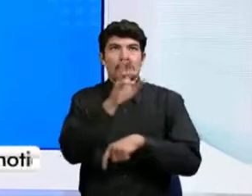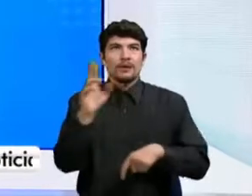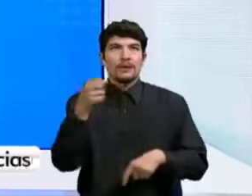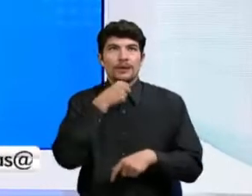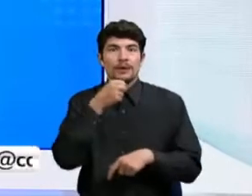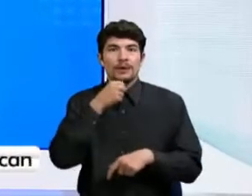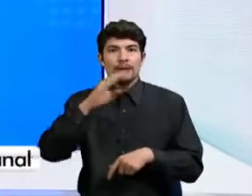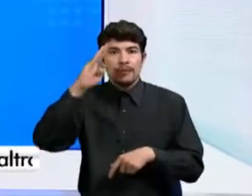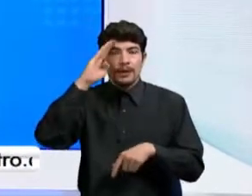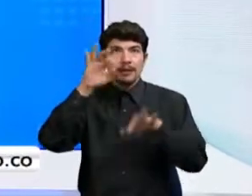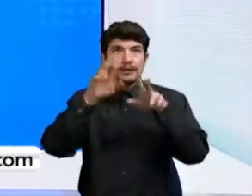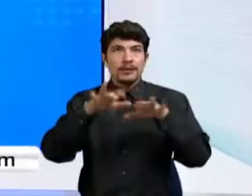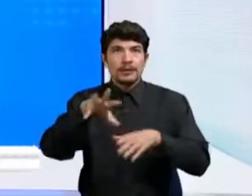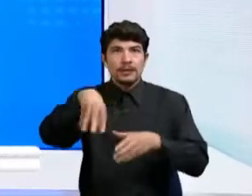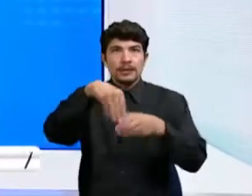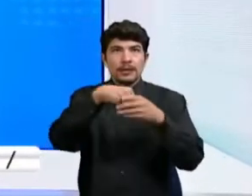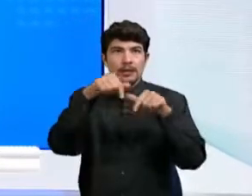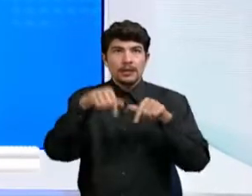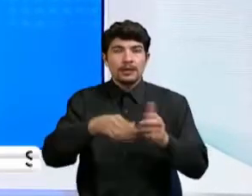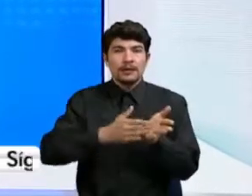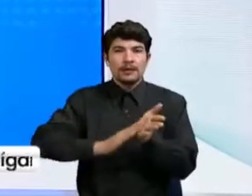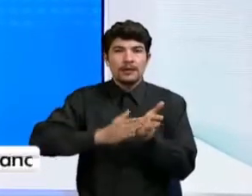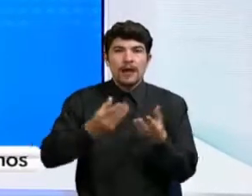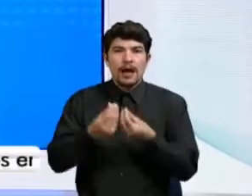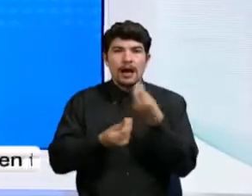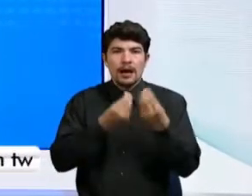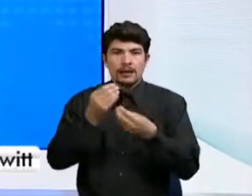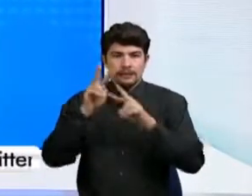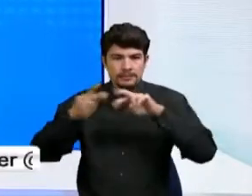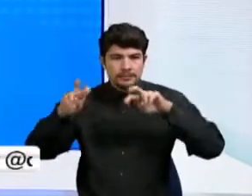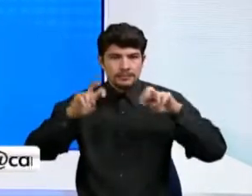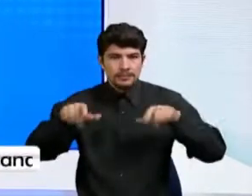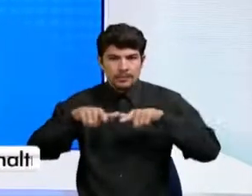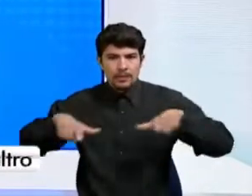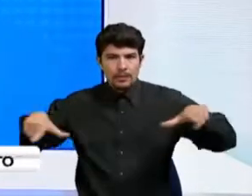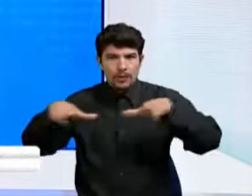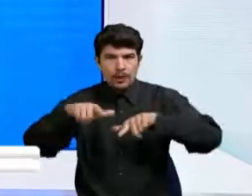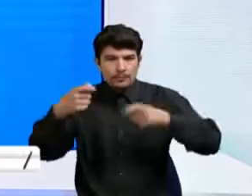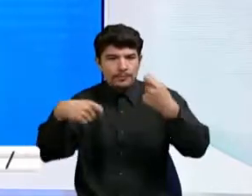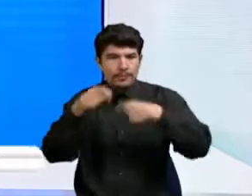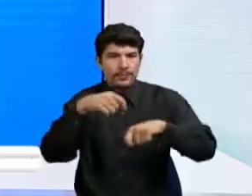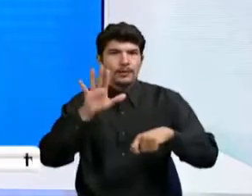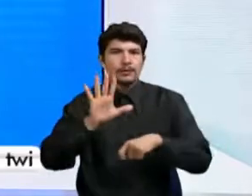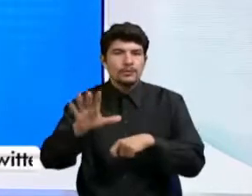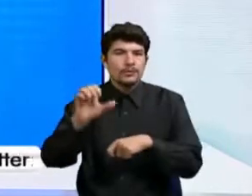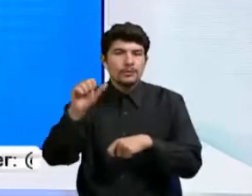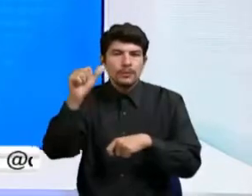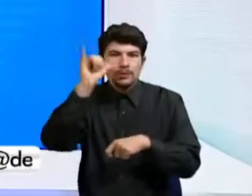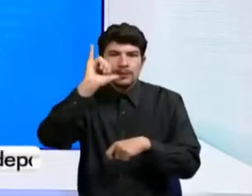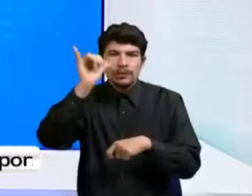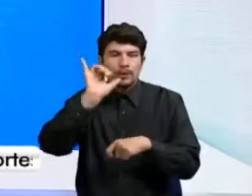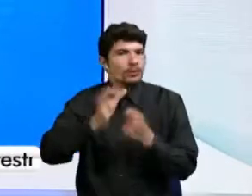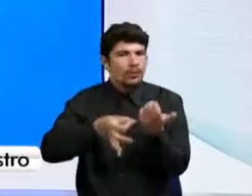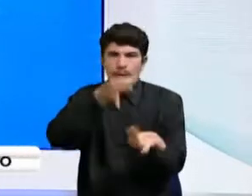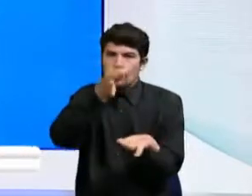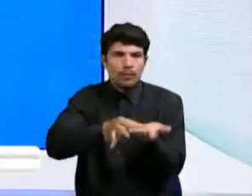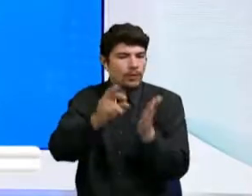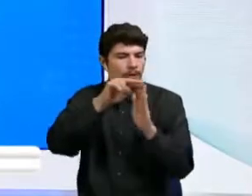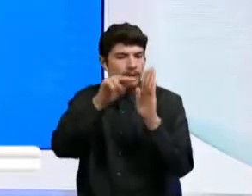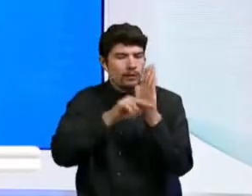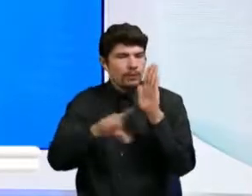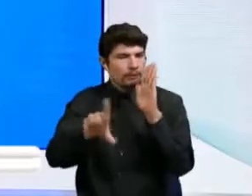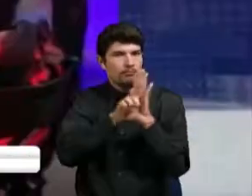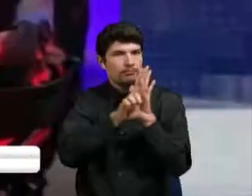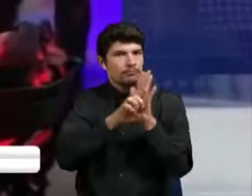La policía y la Secretaría del Interior de Florida Blanca realizan operativos en locales comerciales de licor que no cumplen con lo establecido por la